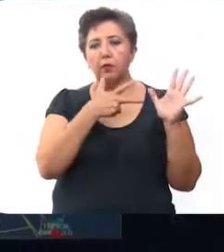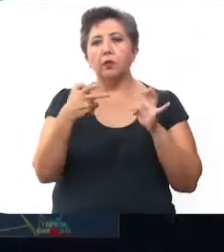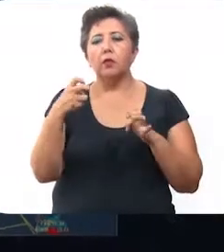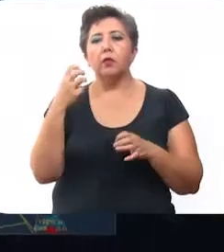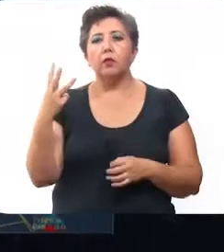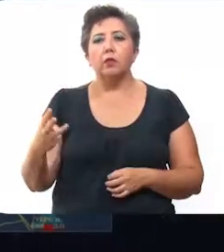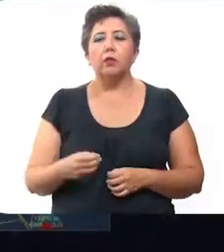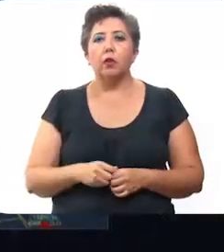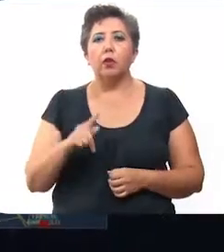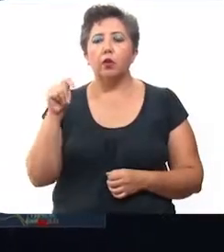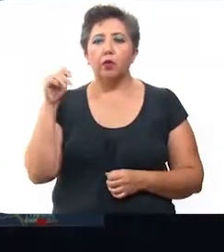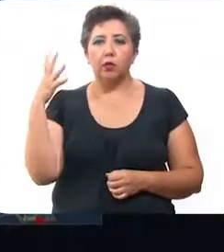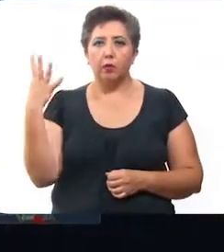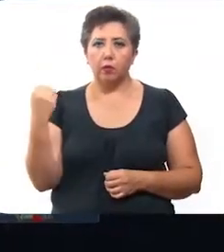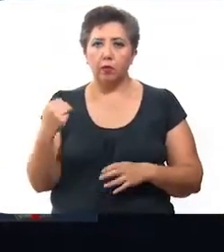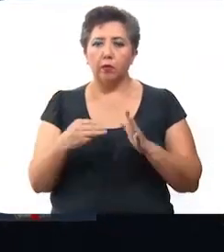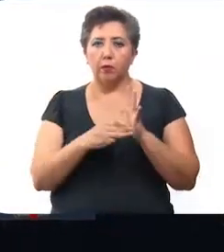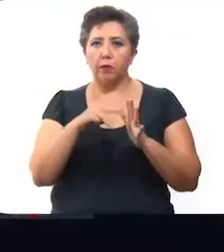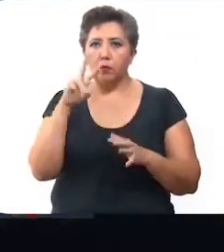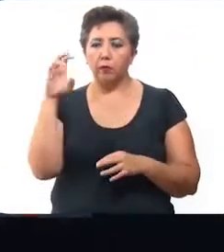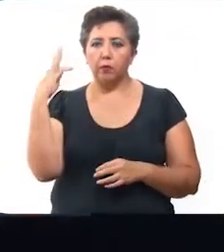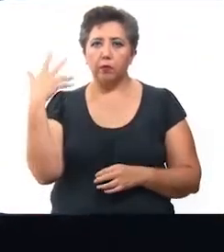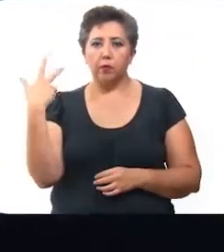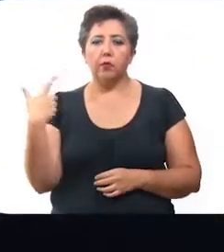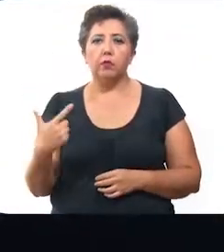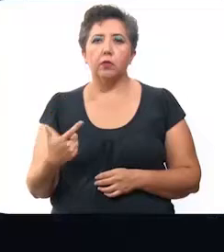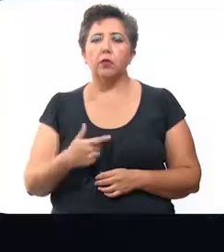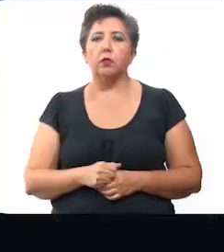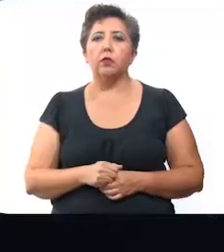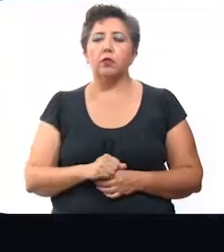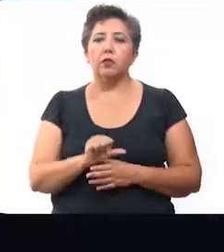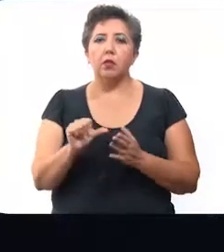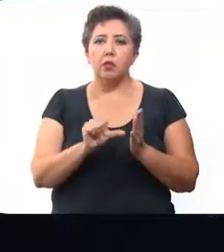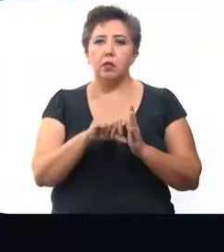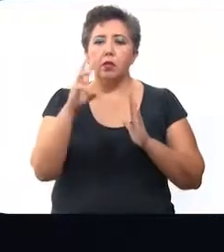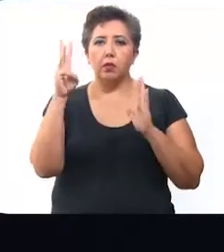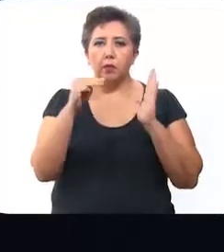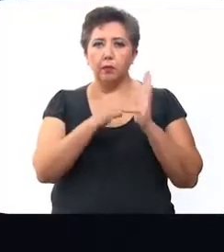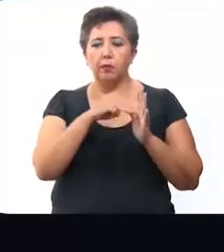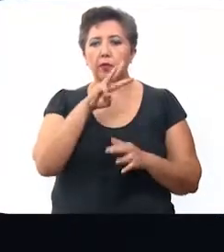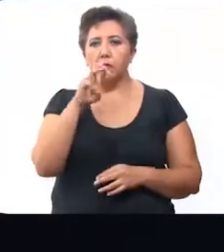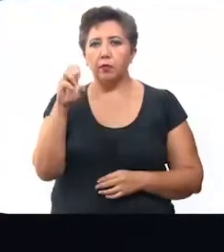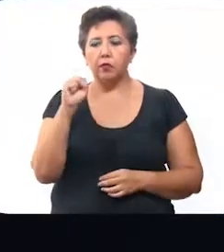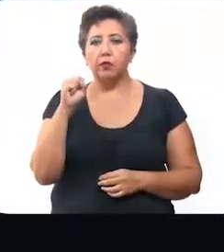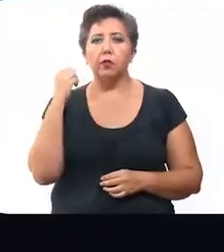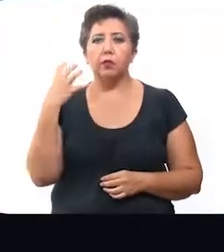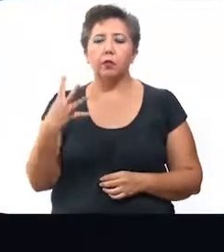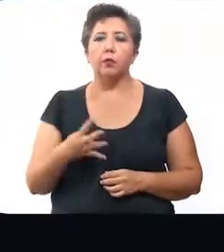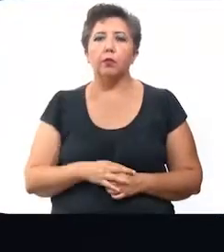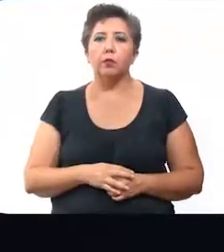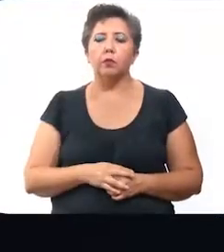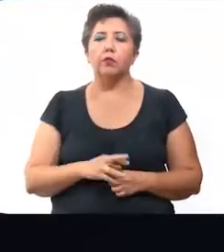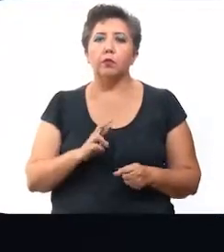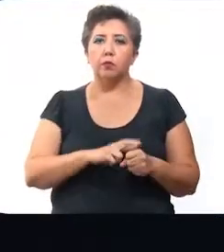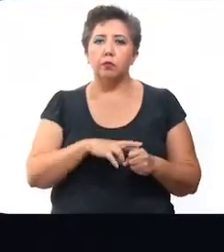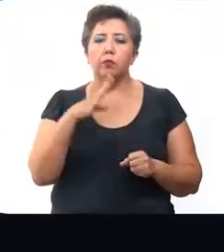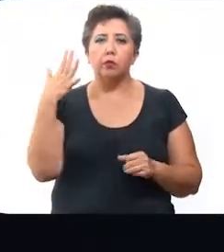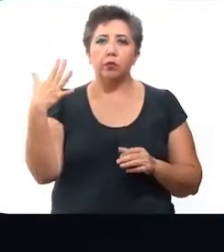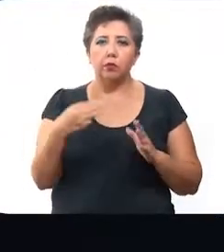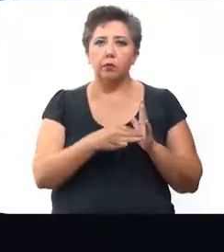9.803, en la zona oriente 9.257, en la zona centro 3.364, en la zona